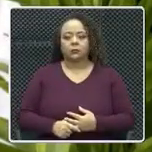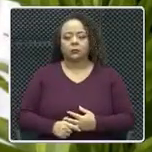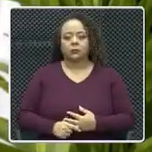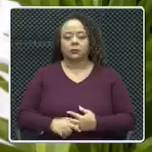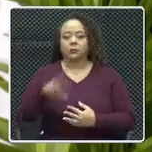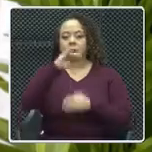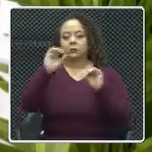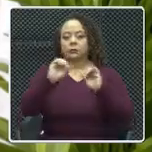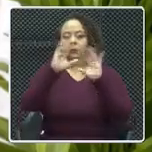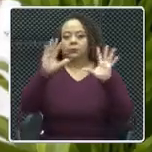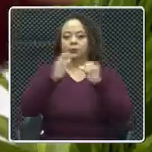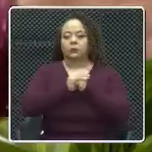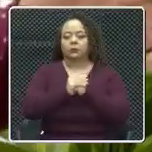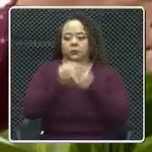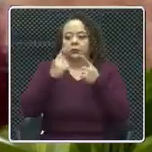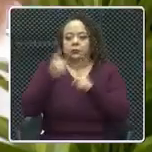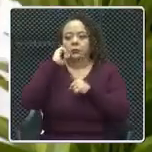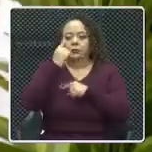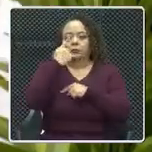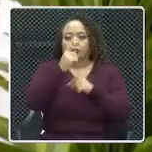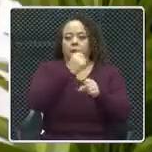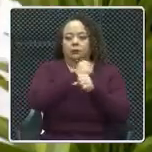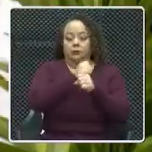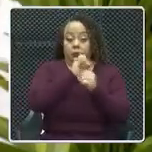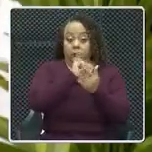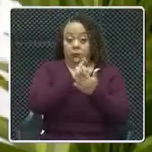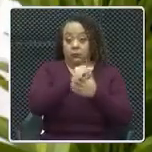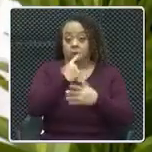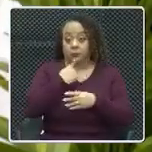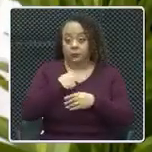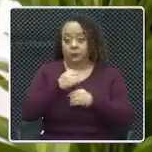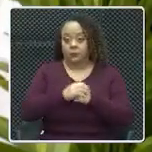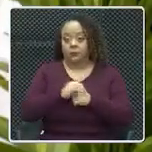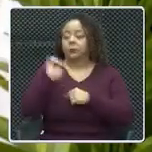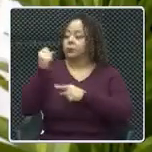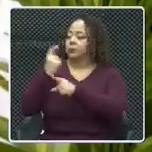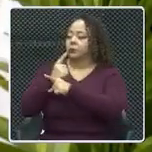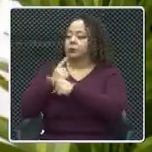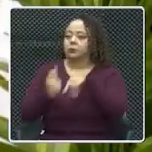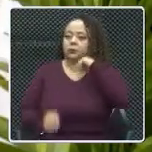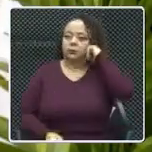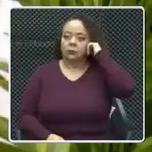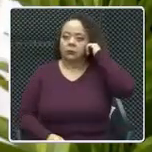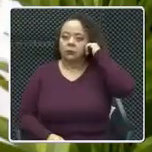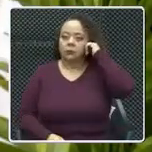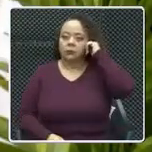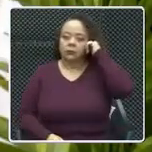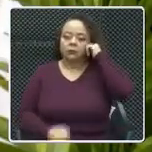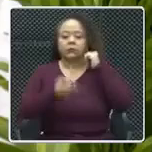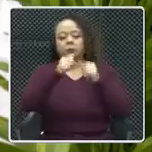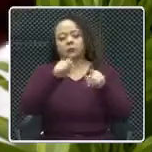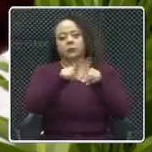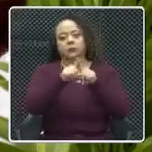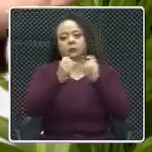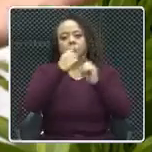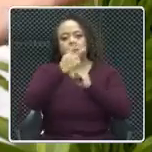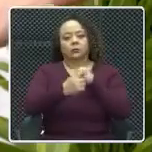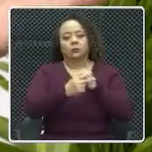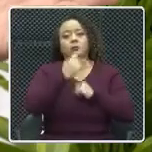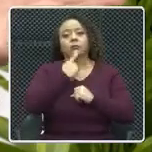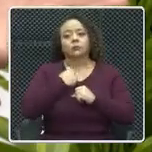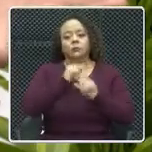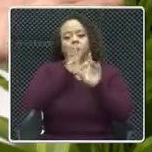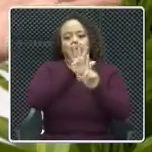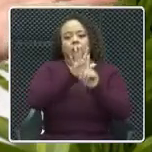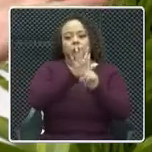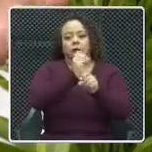y claro, de que se dio por un riesgo laboral. Eso es lo que nos estás diciendo. O sea, porque también mucha gente a veces lo que nos decía es del